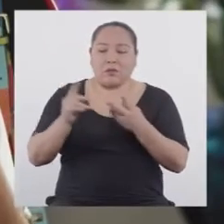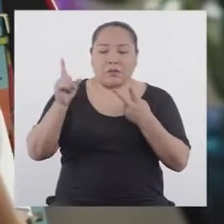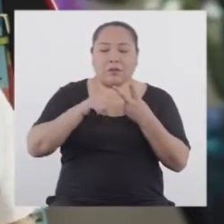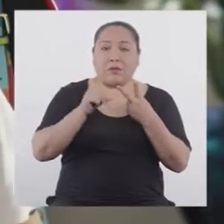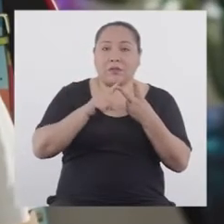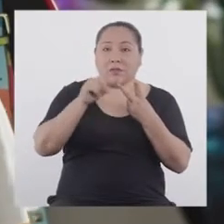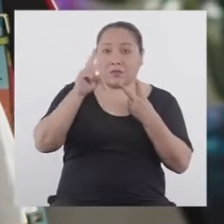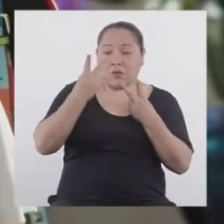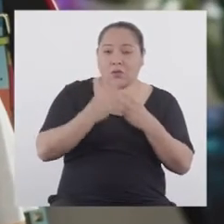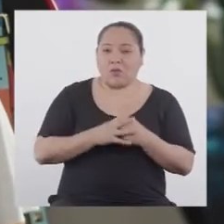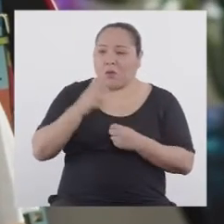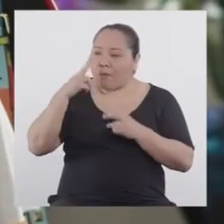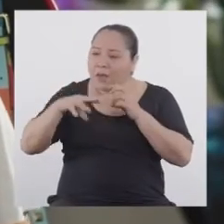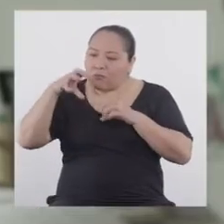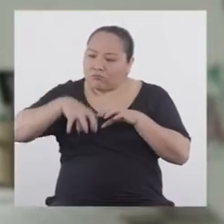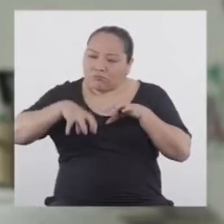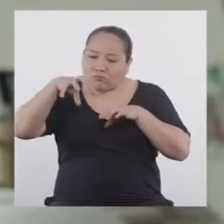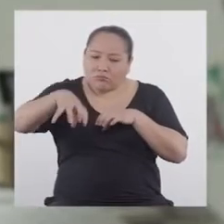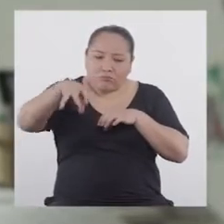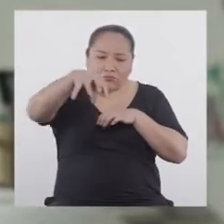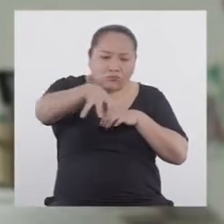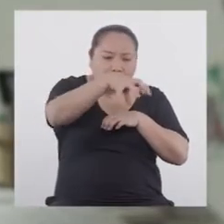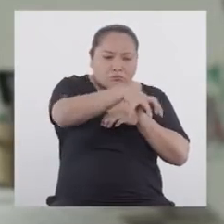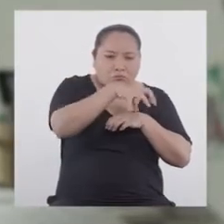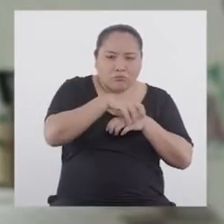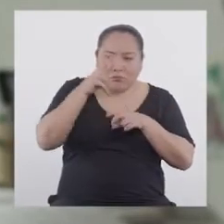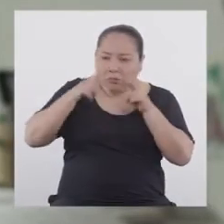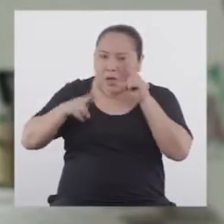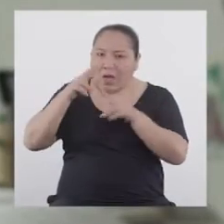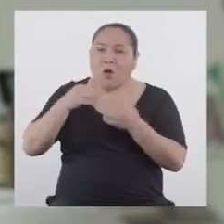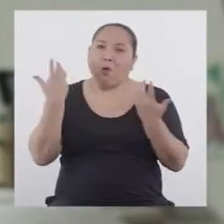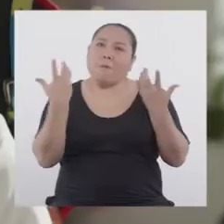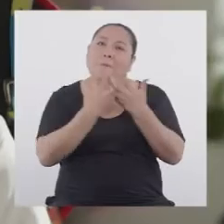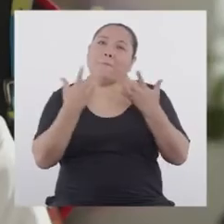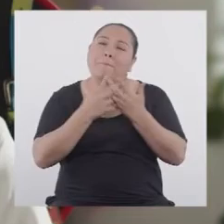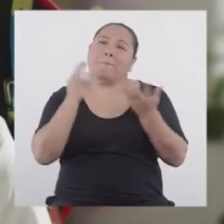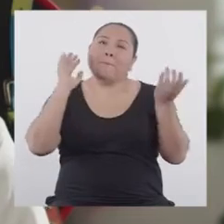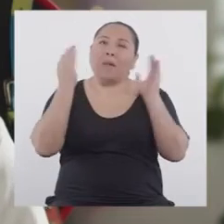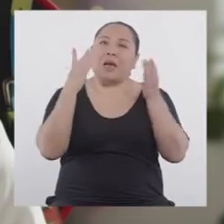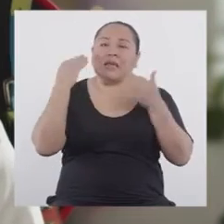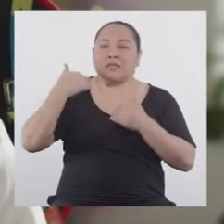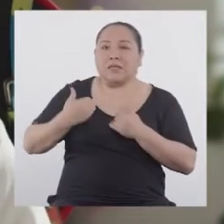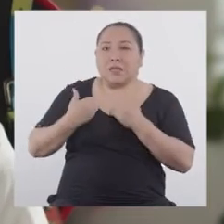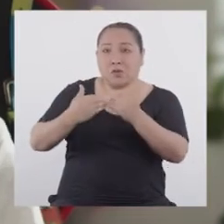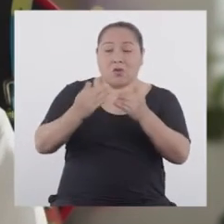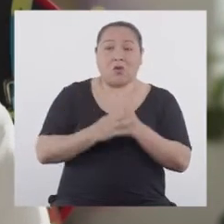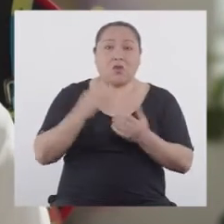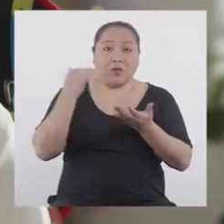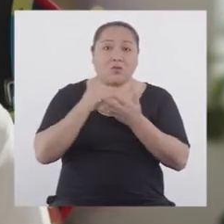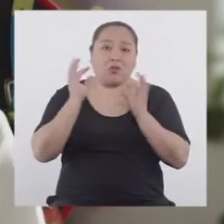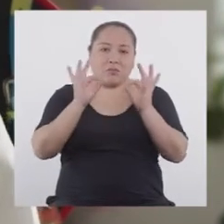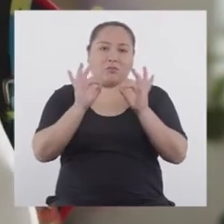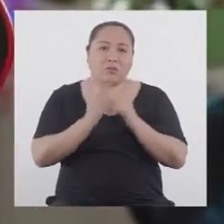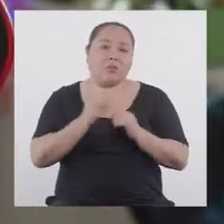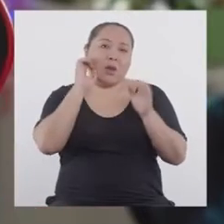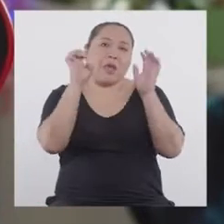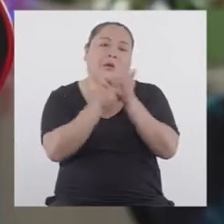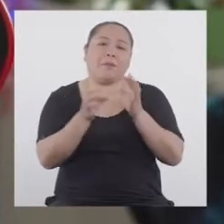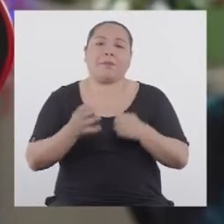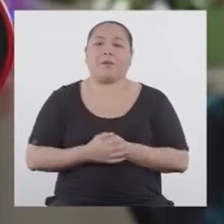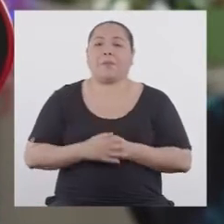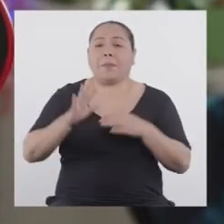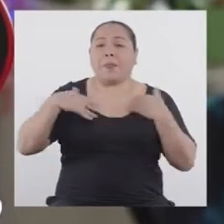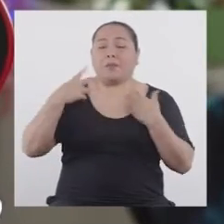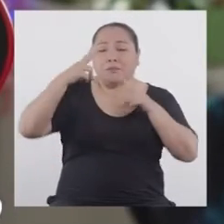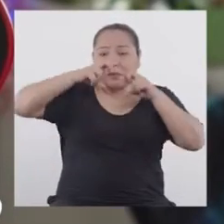segundo pilar es reconocer patrones, que no es más que reconocer las cosas en común que tienen las rutinas de estudio que han sido exitosas. Por